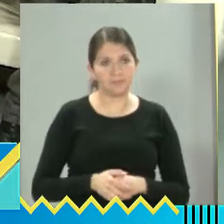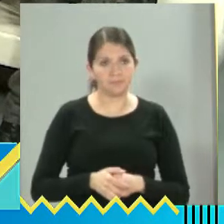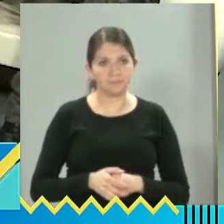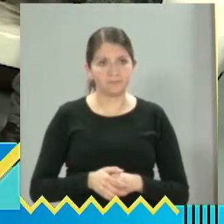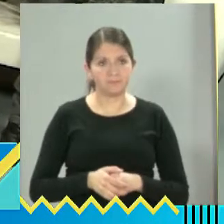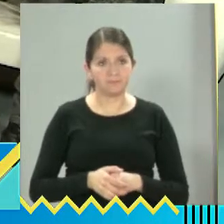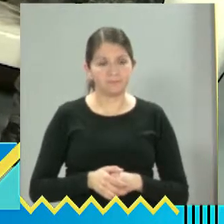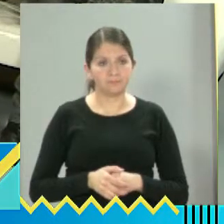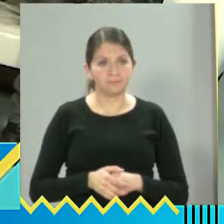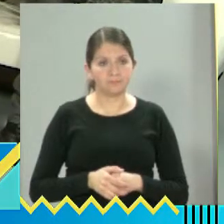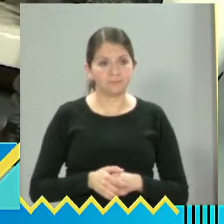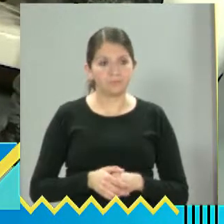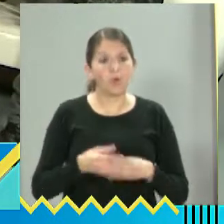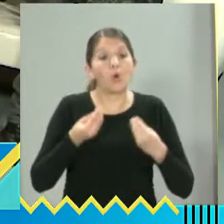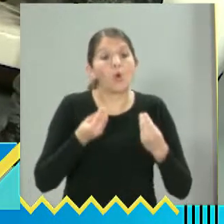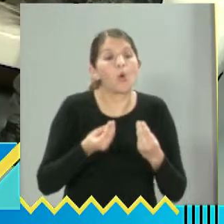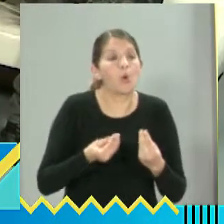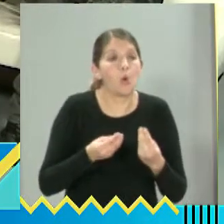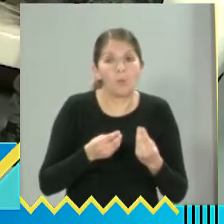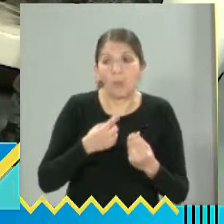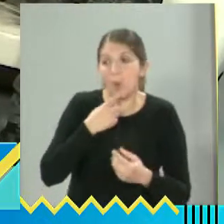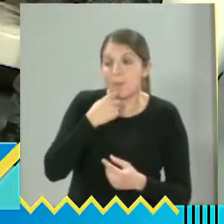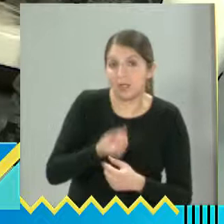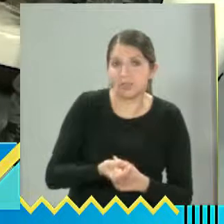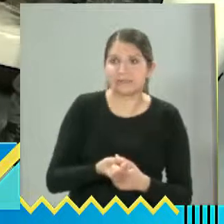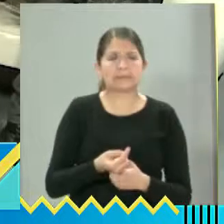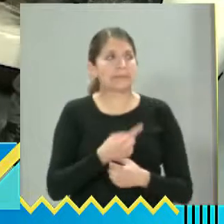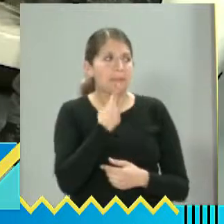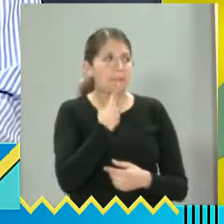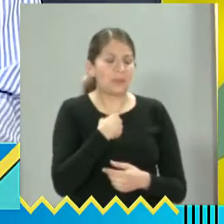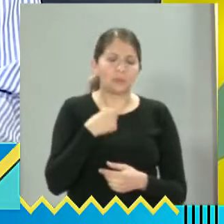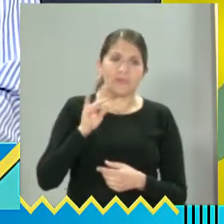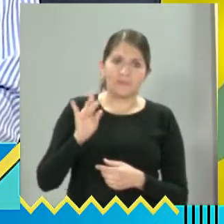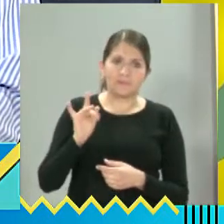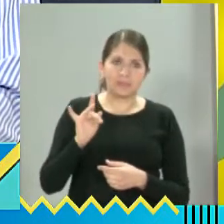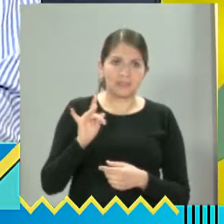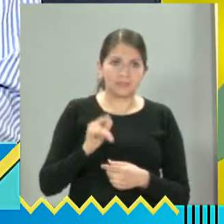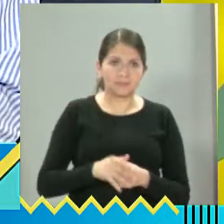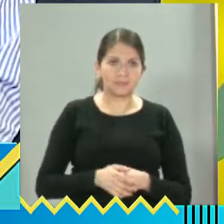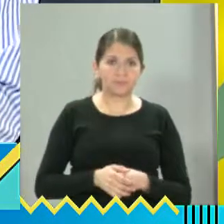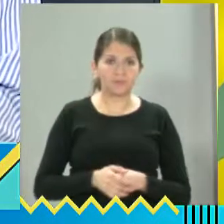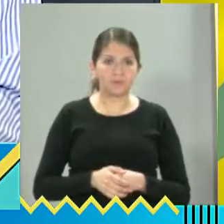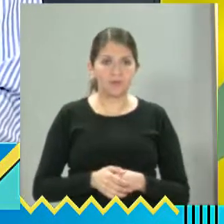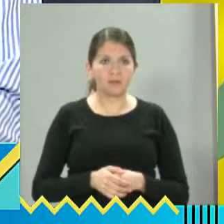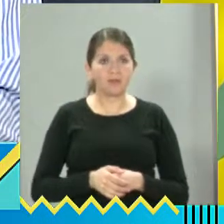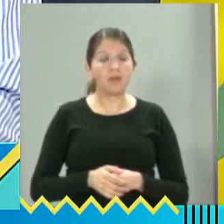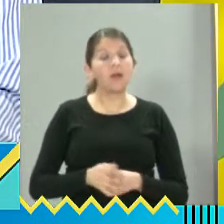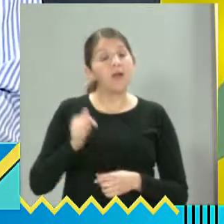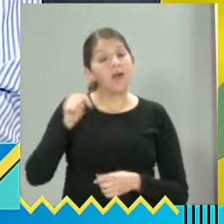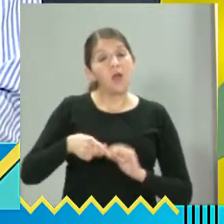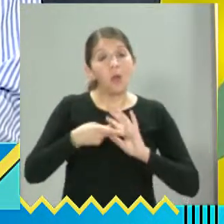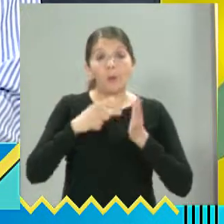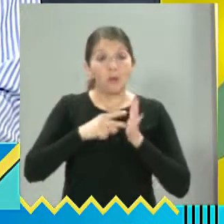¿Qué explicación puede ser pregunta. desde la neuroeconomía? El problema de fondo argentino